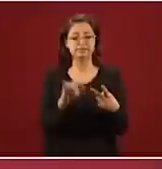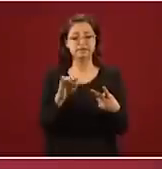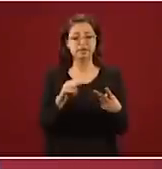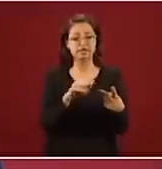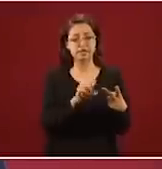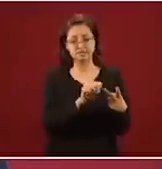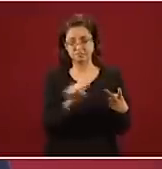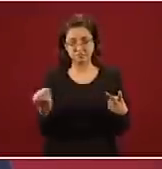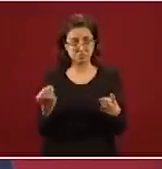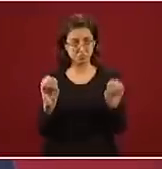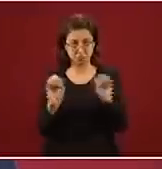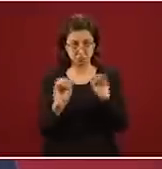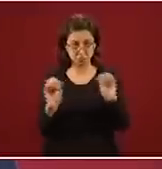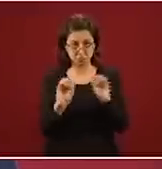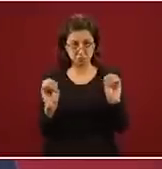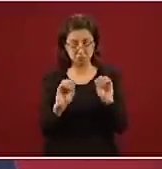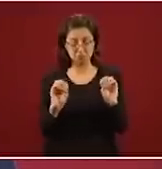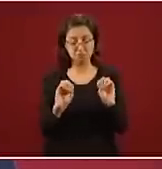IMSS,